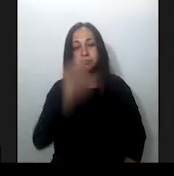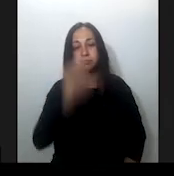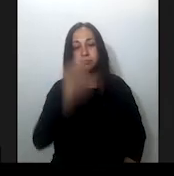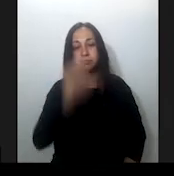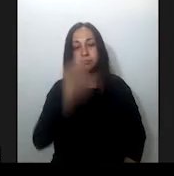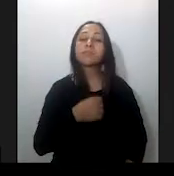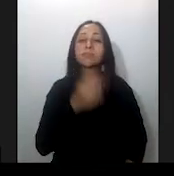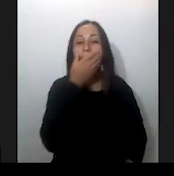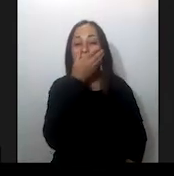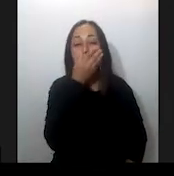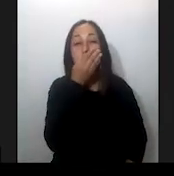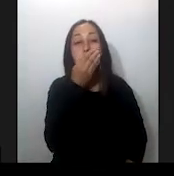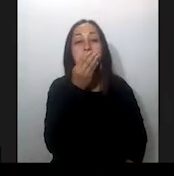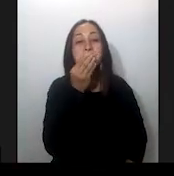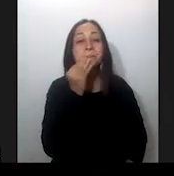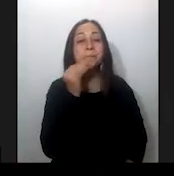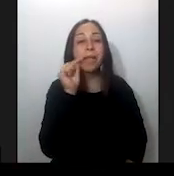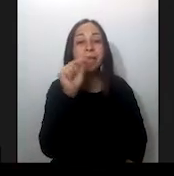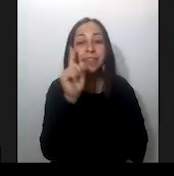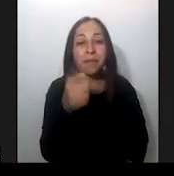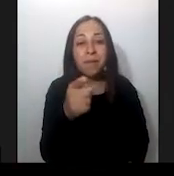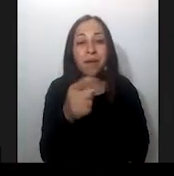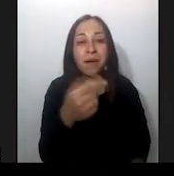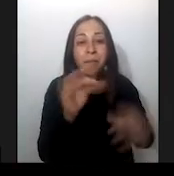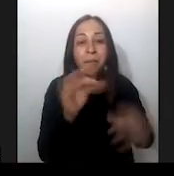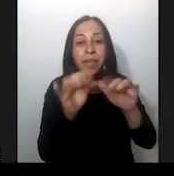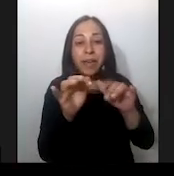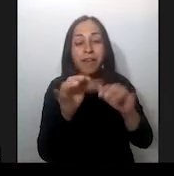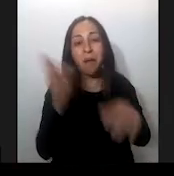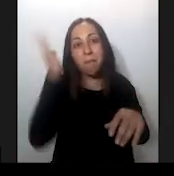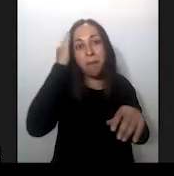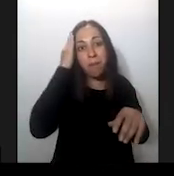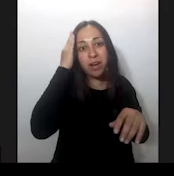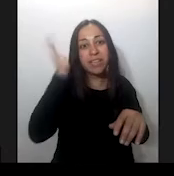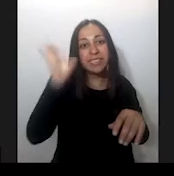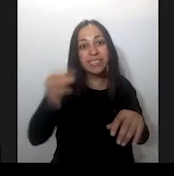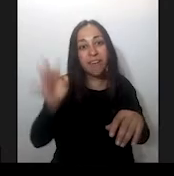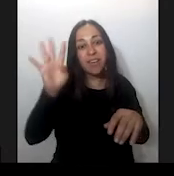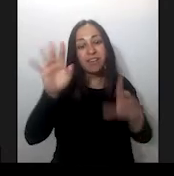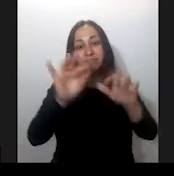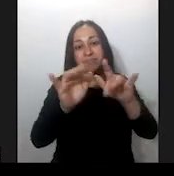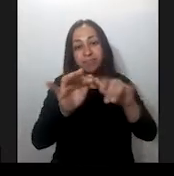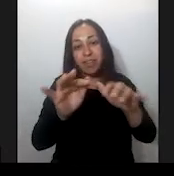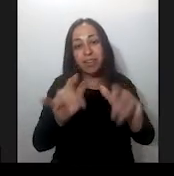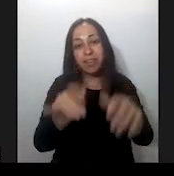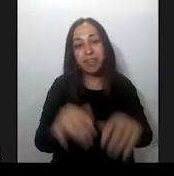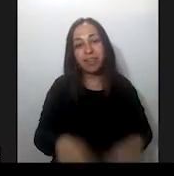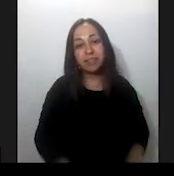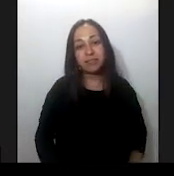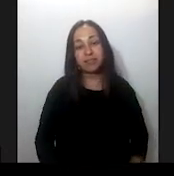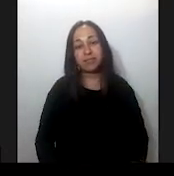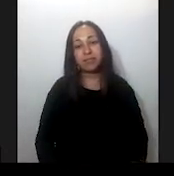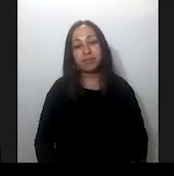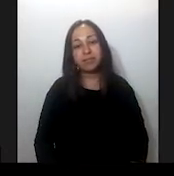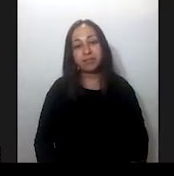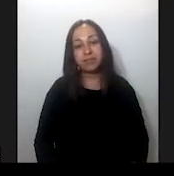Y acá también. Noten que uno lo puede escribir incluso si ya lo sabe de memoria el formato, lo podríamos escribir sin